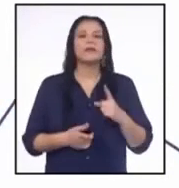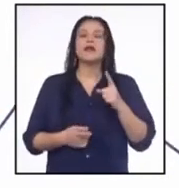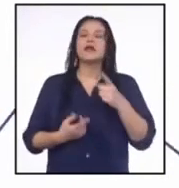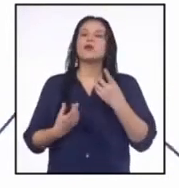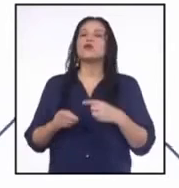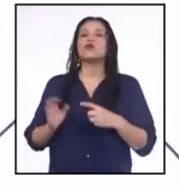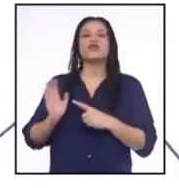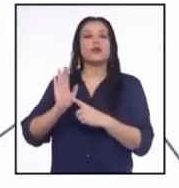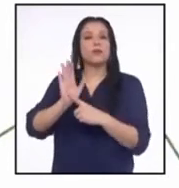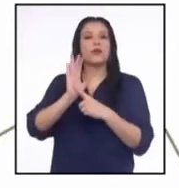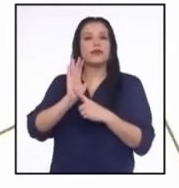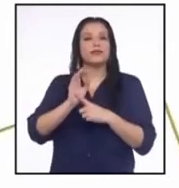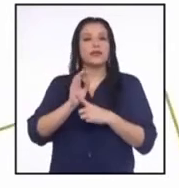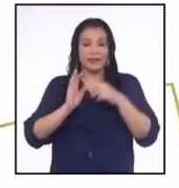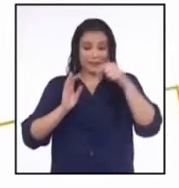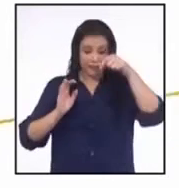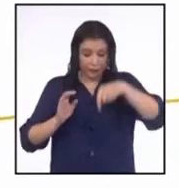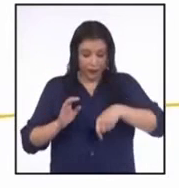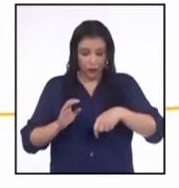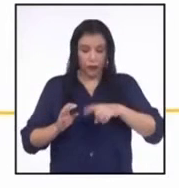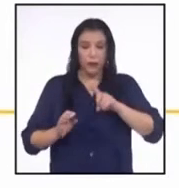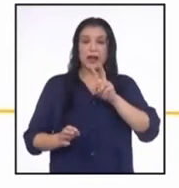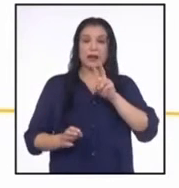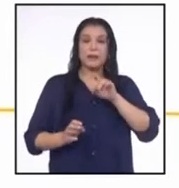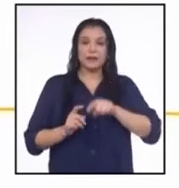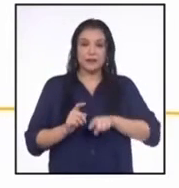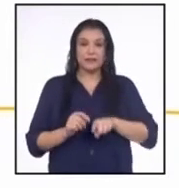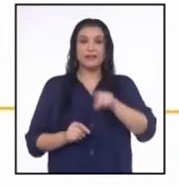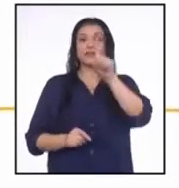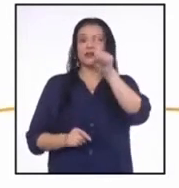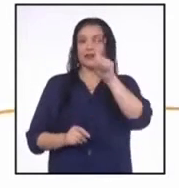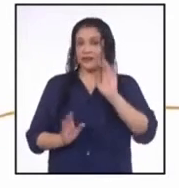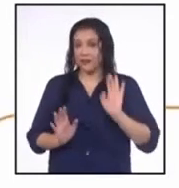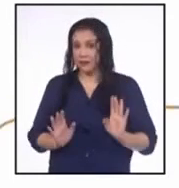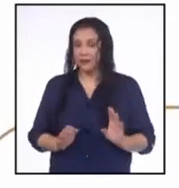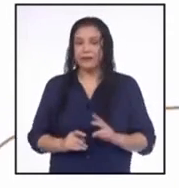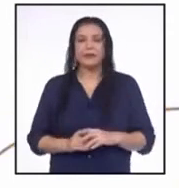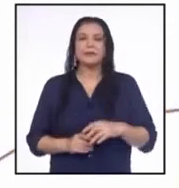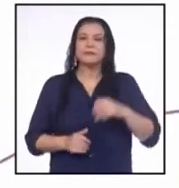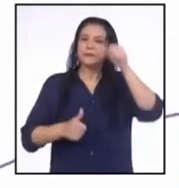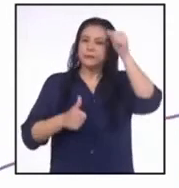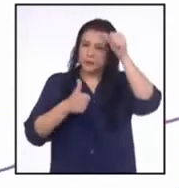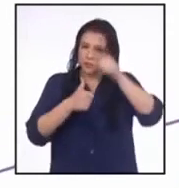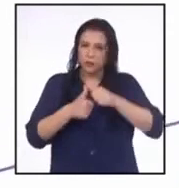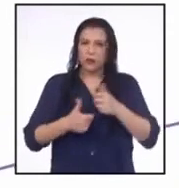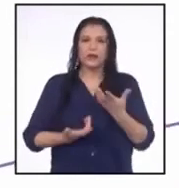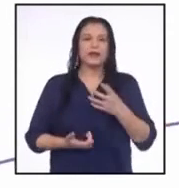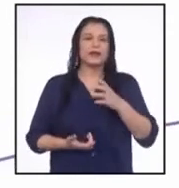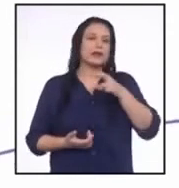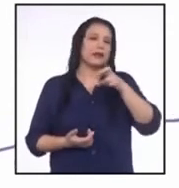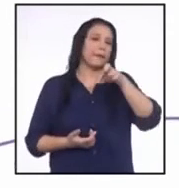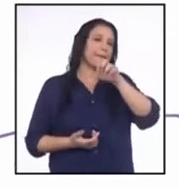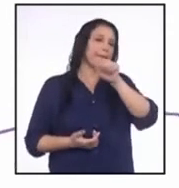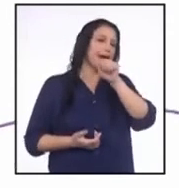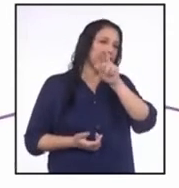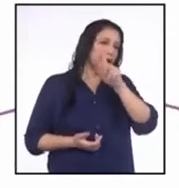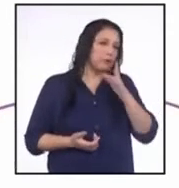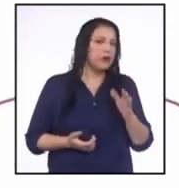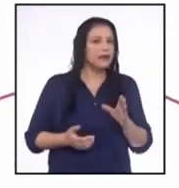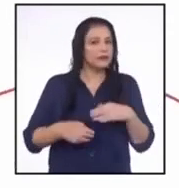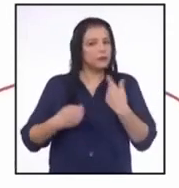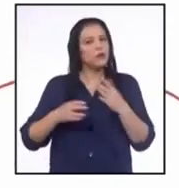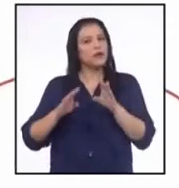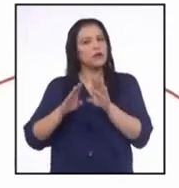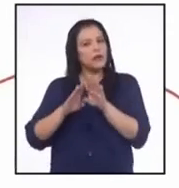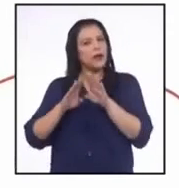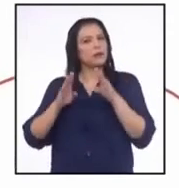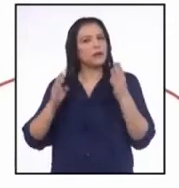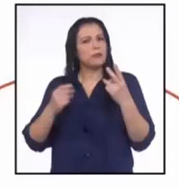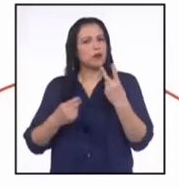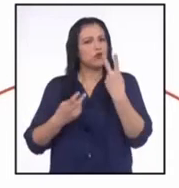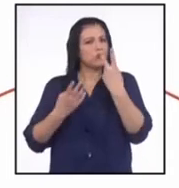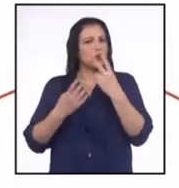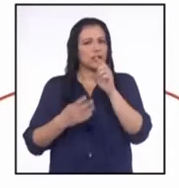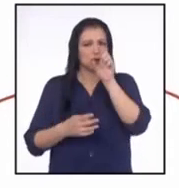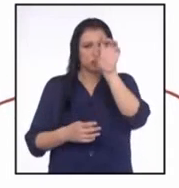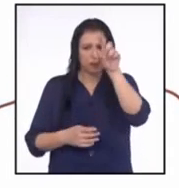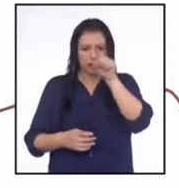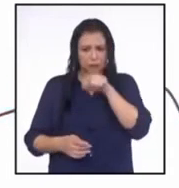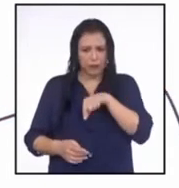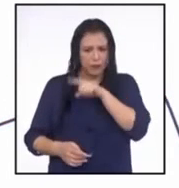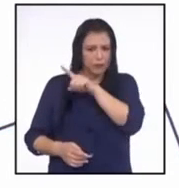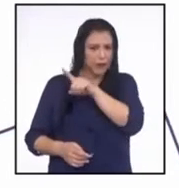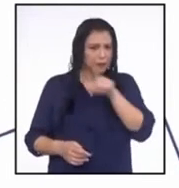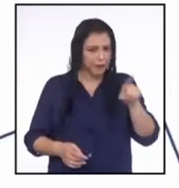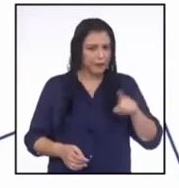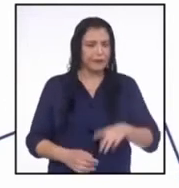se muestra hacia abajo, el vértice estará arriba. Recuerden que la parábola se puede abrir por los 4 lados.